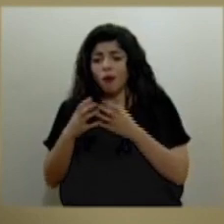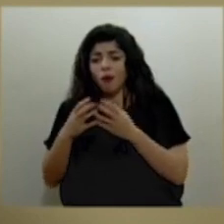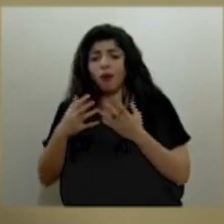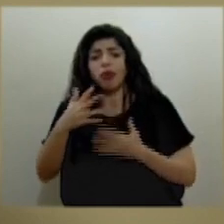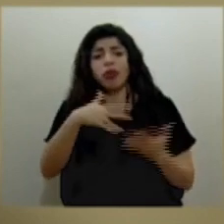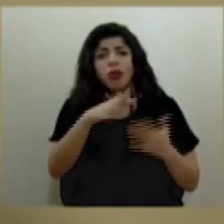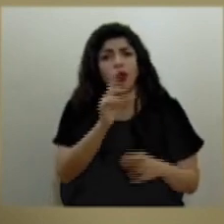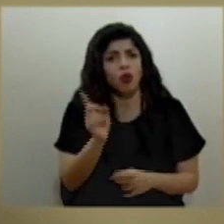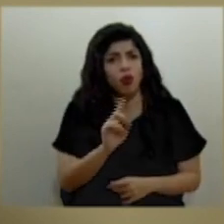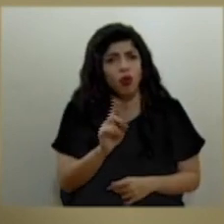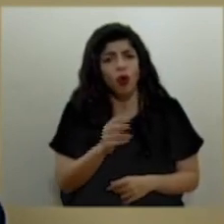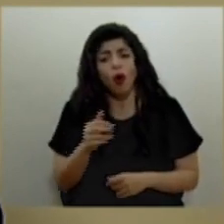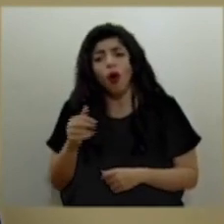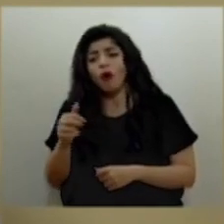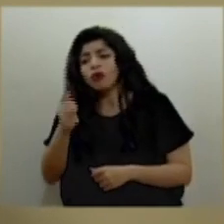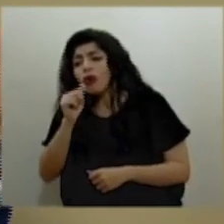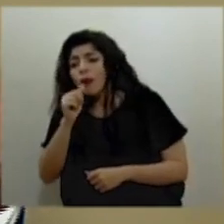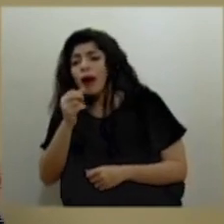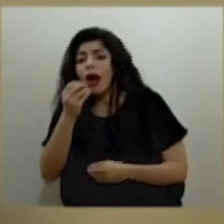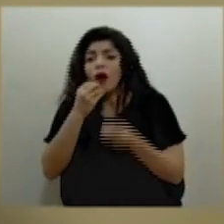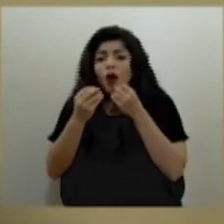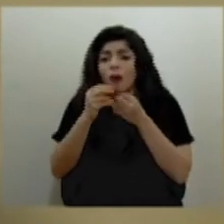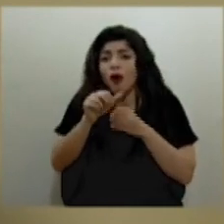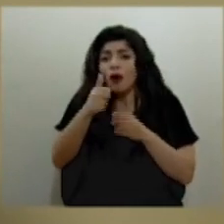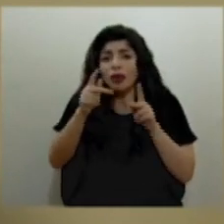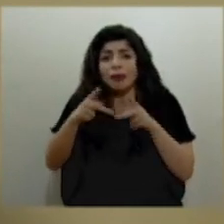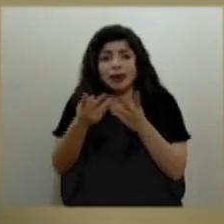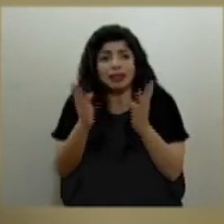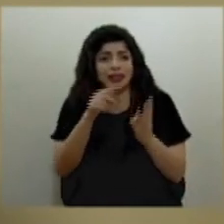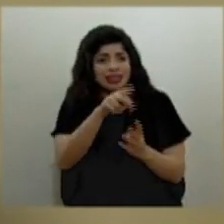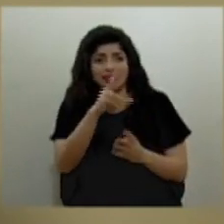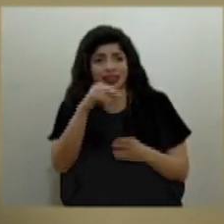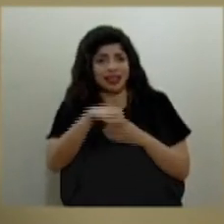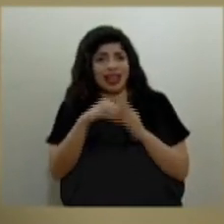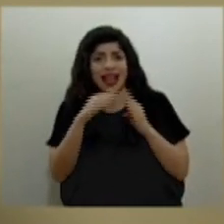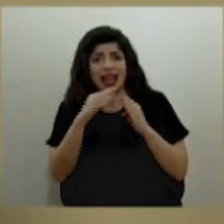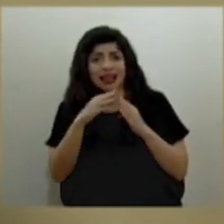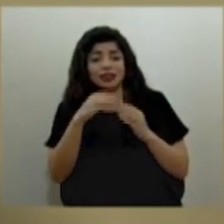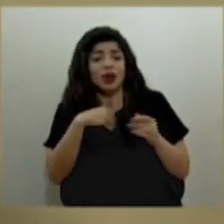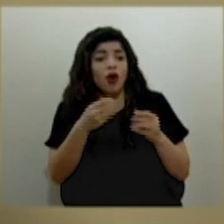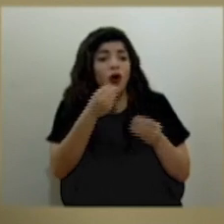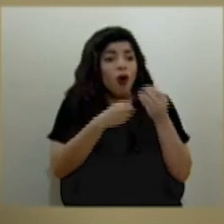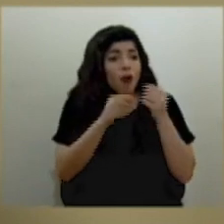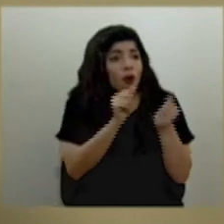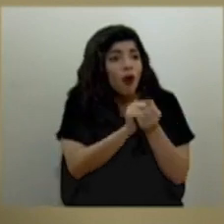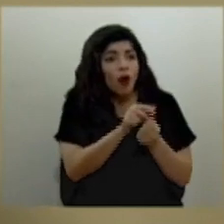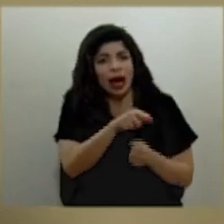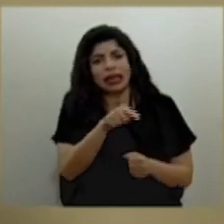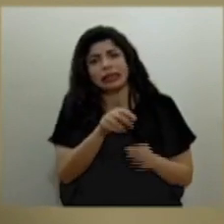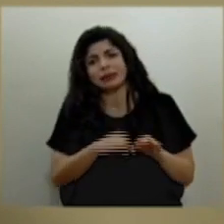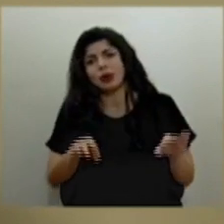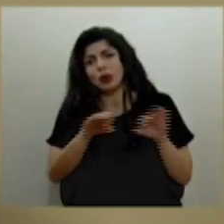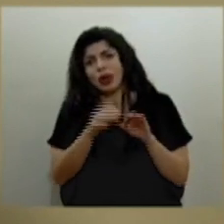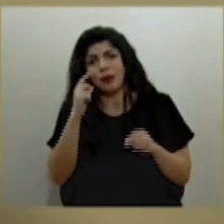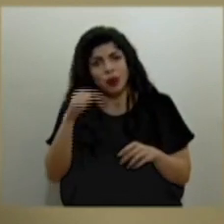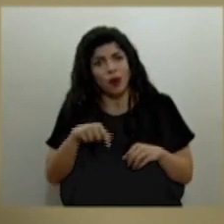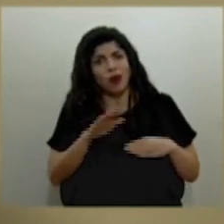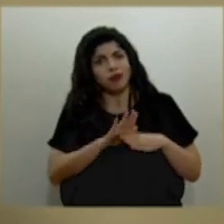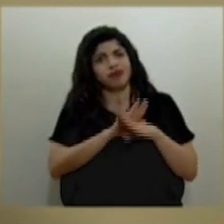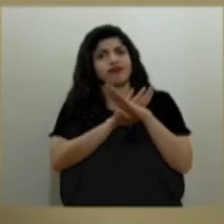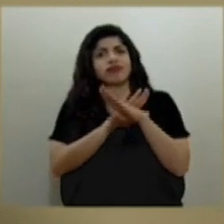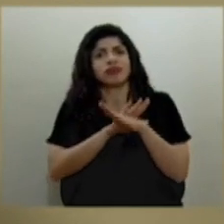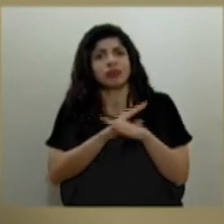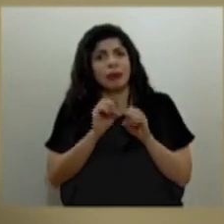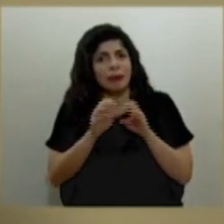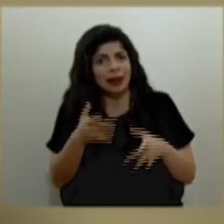tomar, ¿verdad?, o comer quitándose la mascarilla en frente de otras personas que no son de su burbuja. Eso sigue siendo muy importante en medio de esta ola pandémica y en